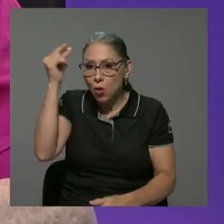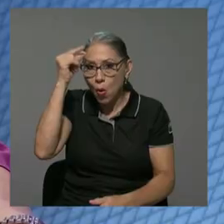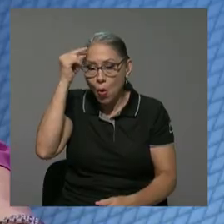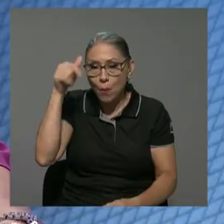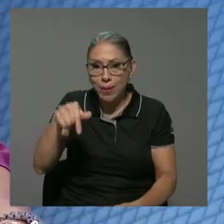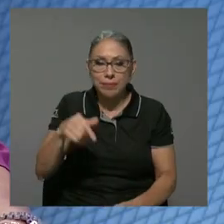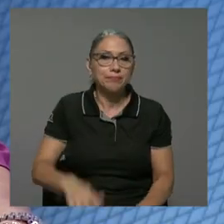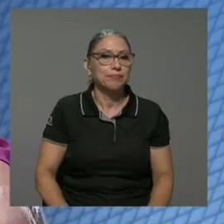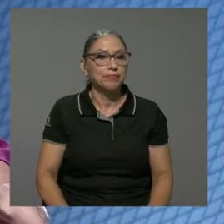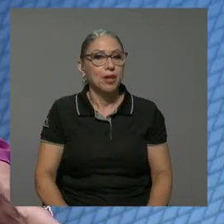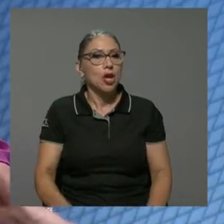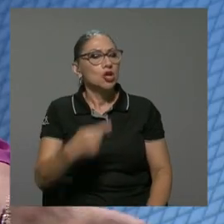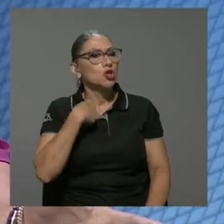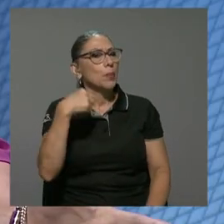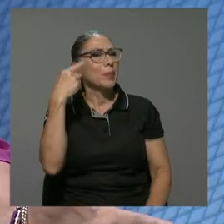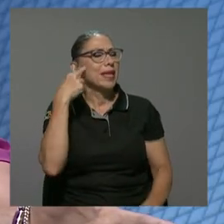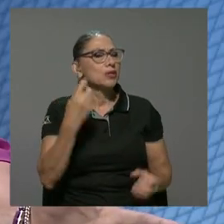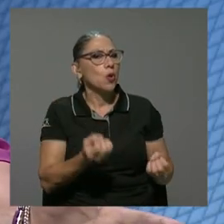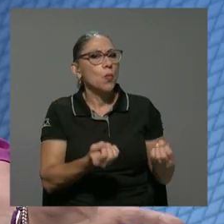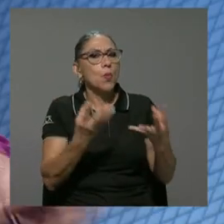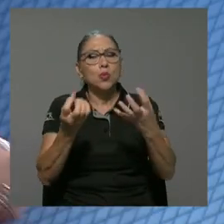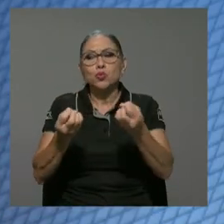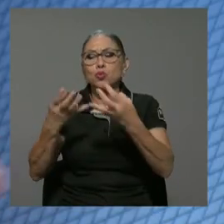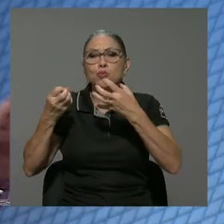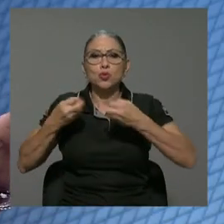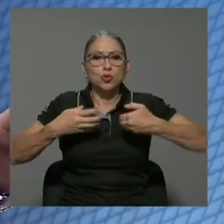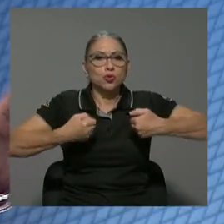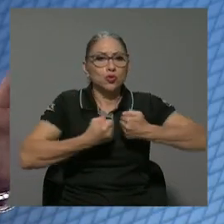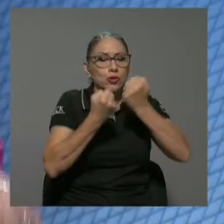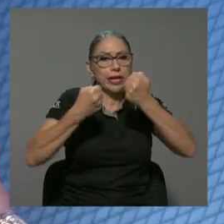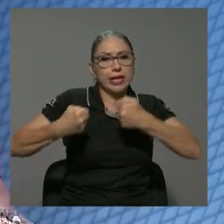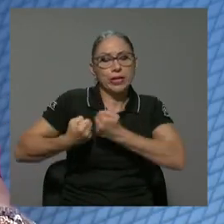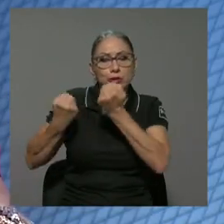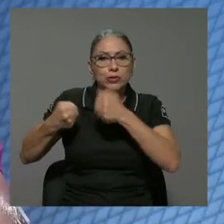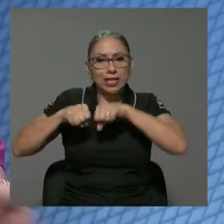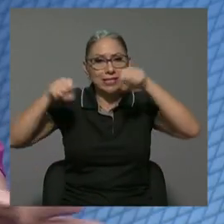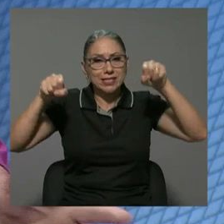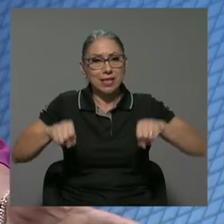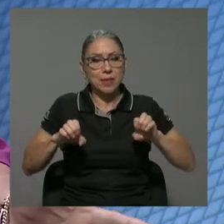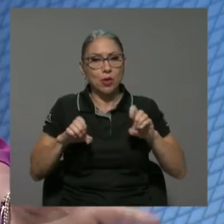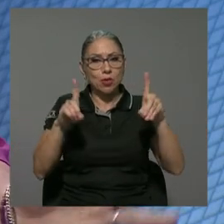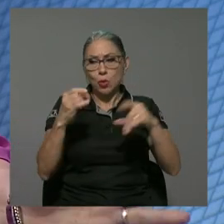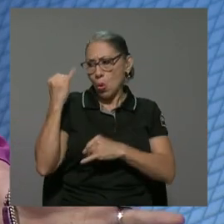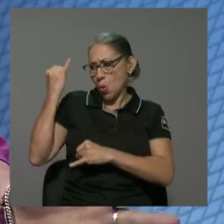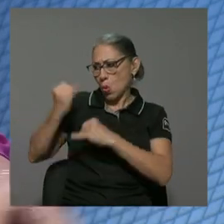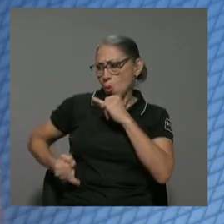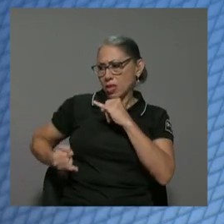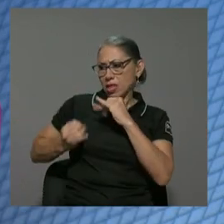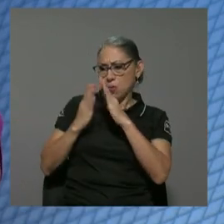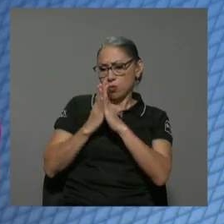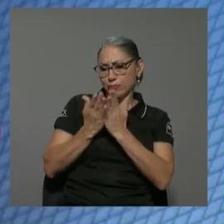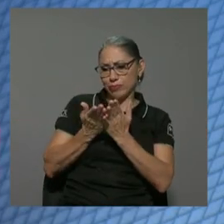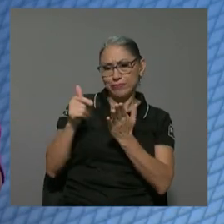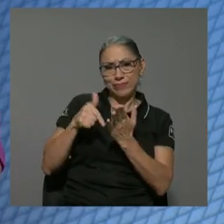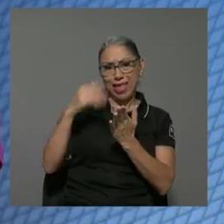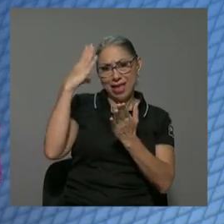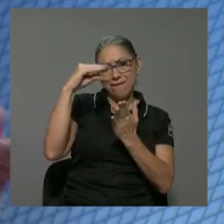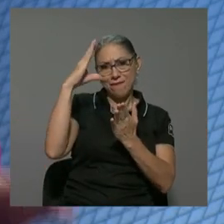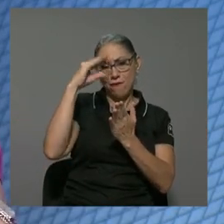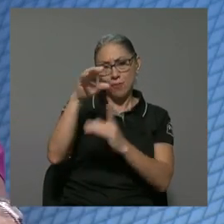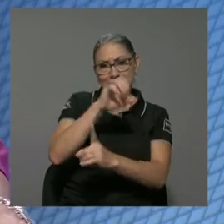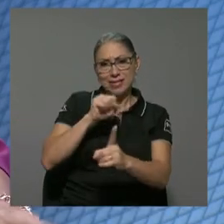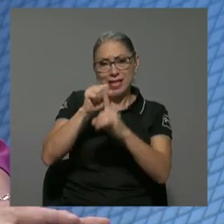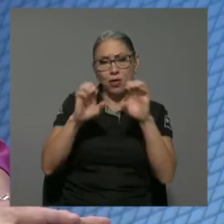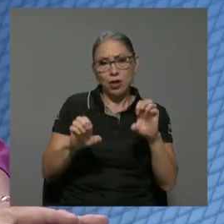que son muchos los retos que se tienen en el sistema educativo y el informe último del estado de la educación es muy claro